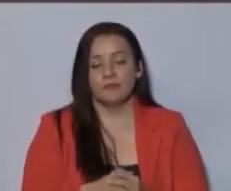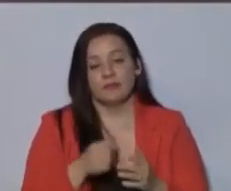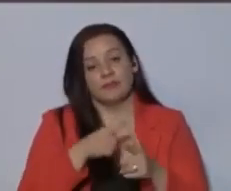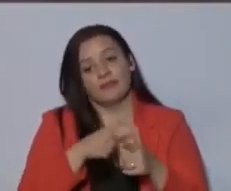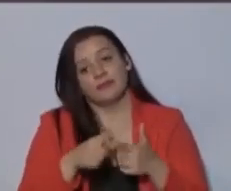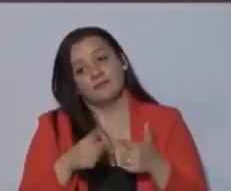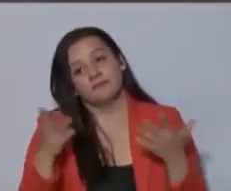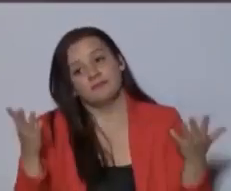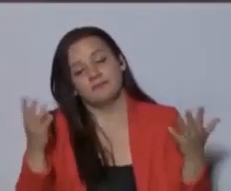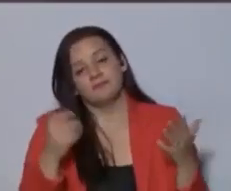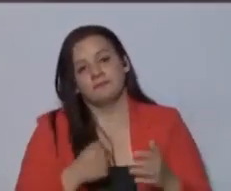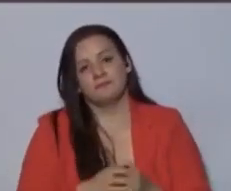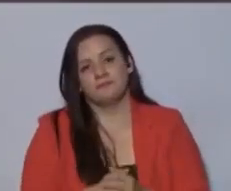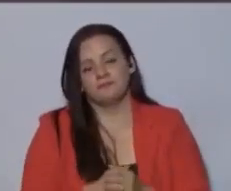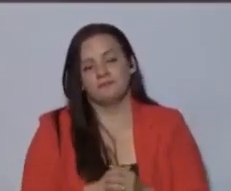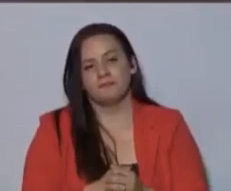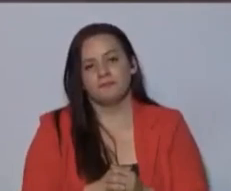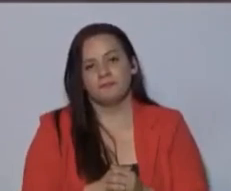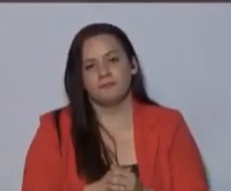Entonces,